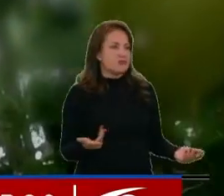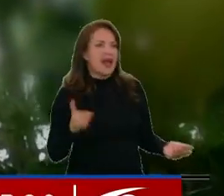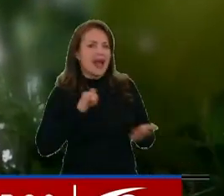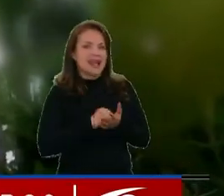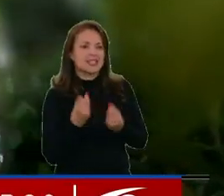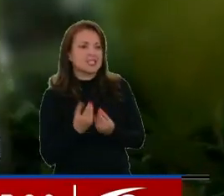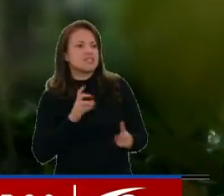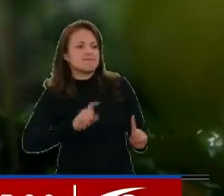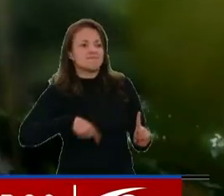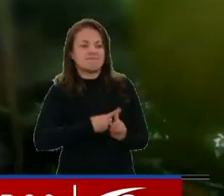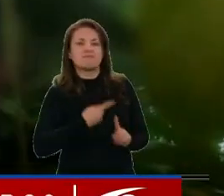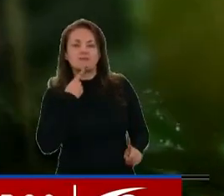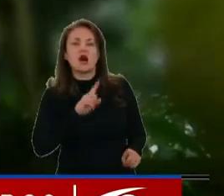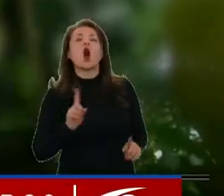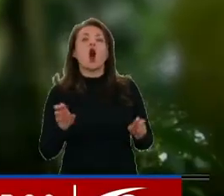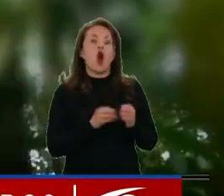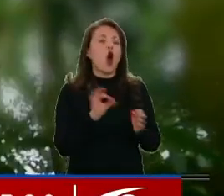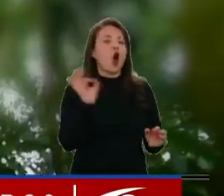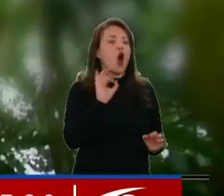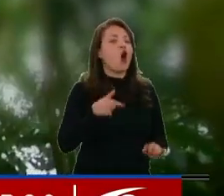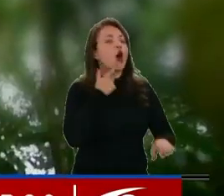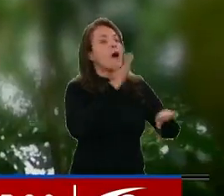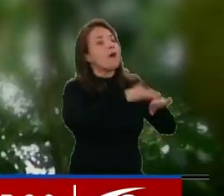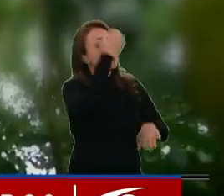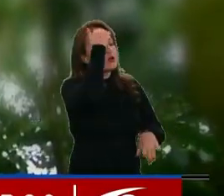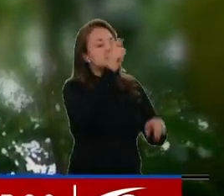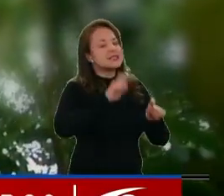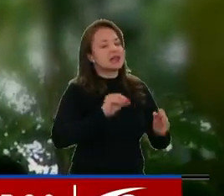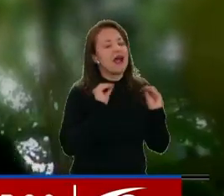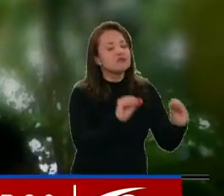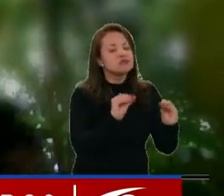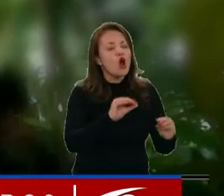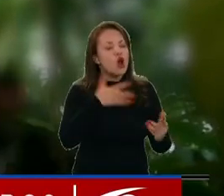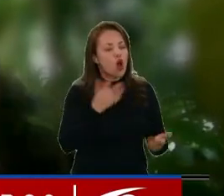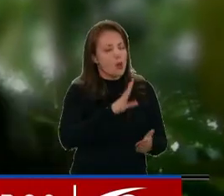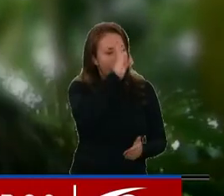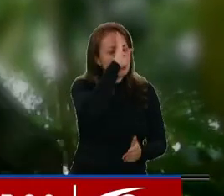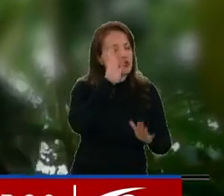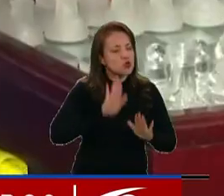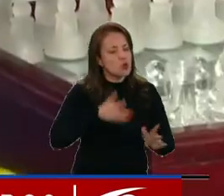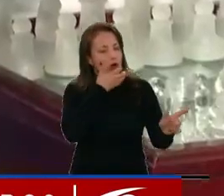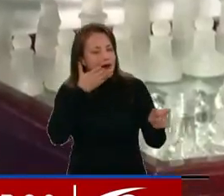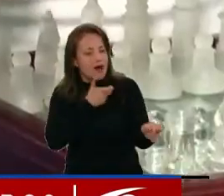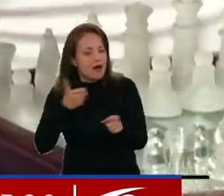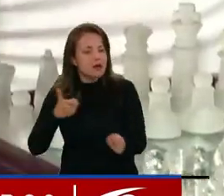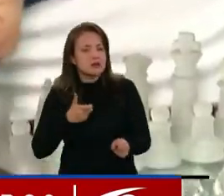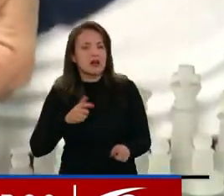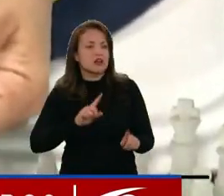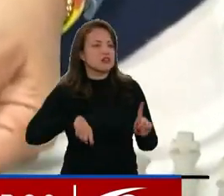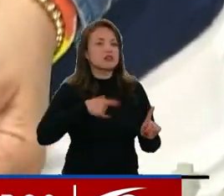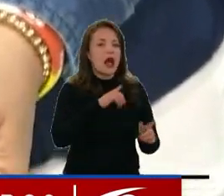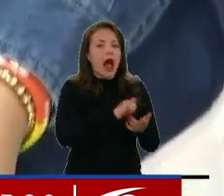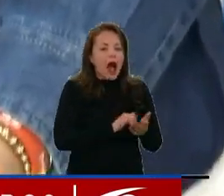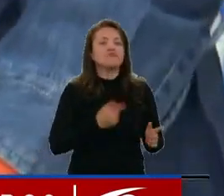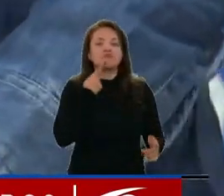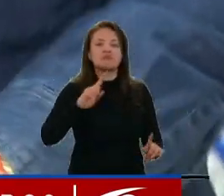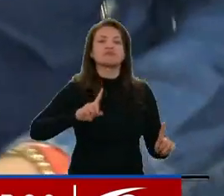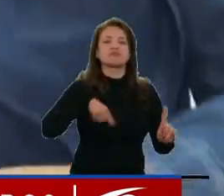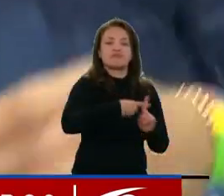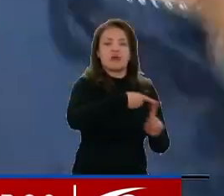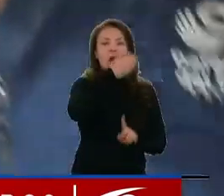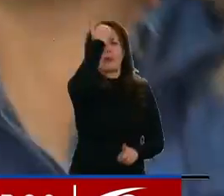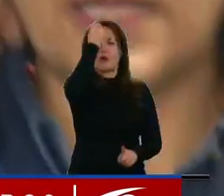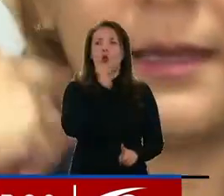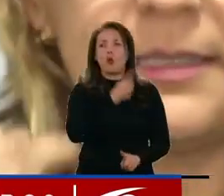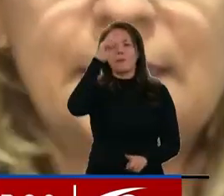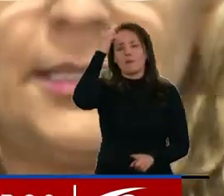al o adoctrine los niños el profesor se niega entonces amenazan los profesores las alertas son de tal gravedad que algunos